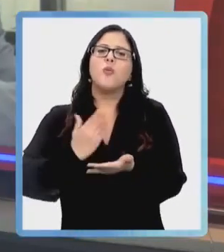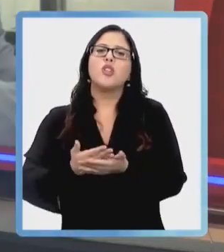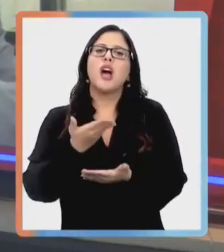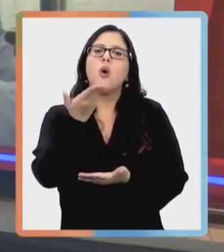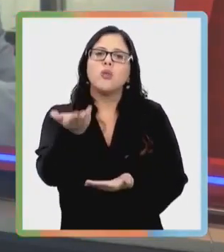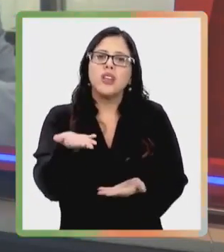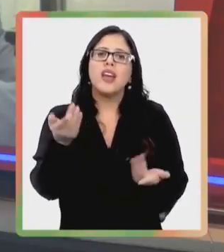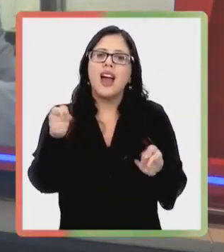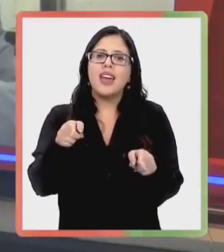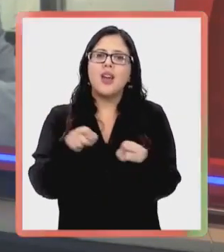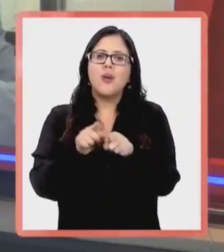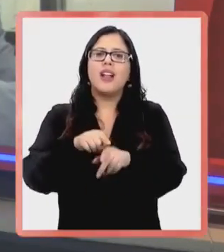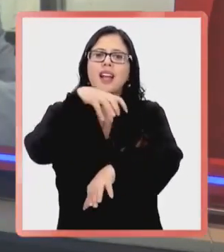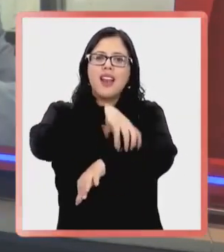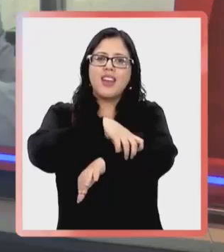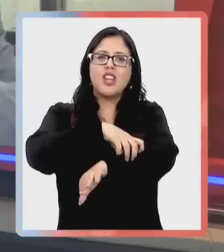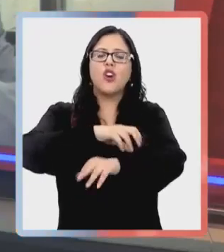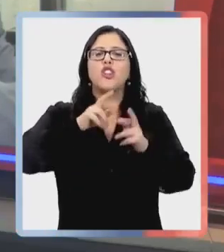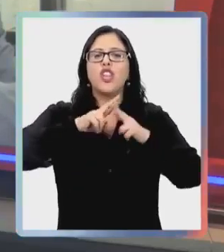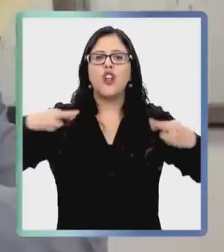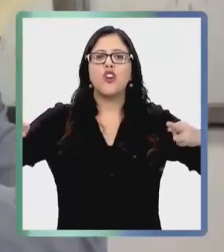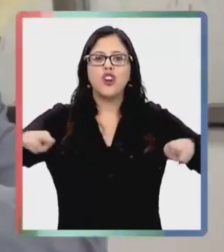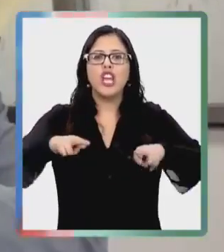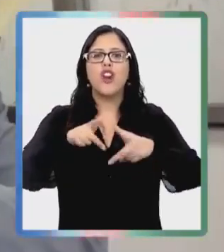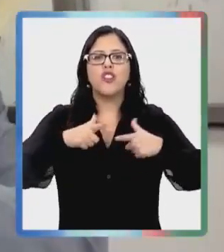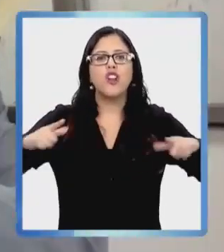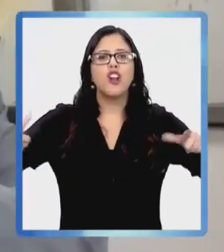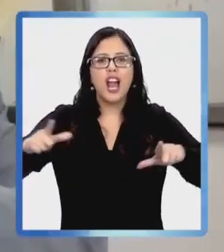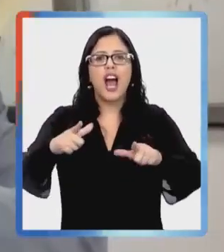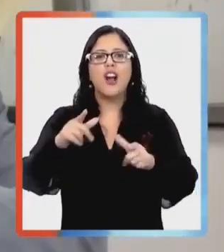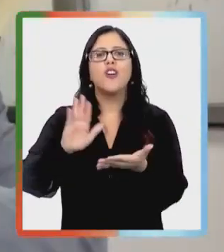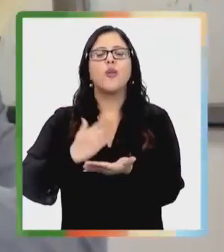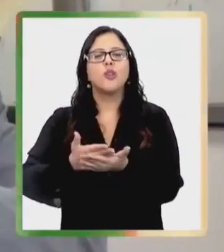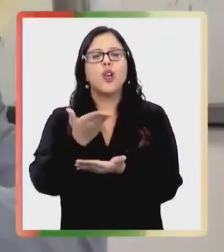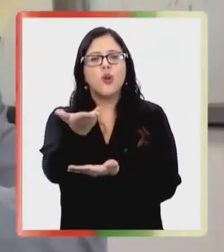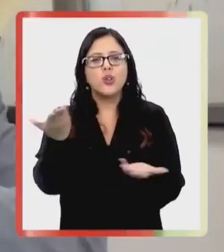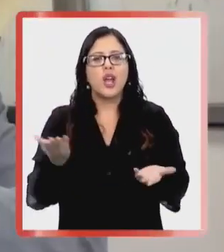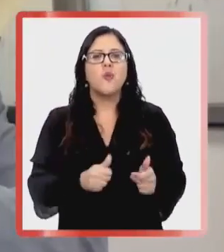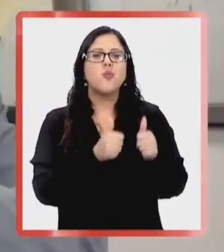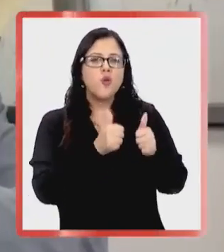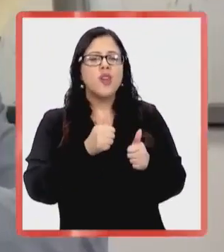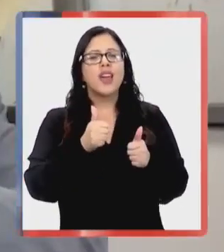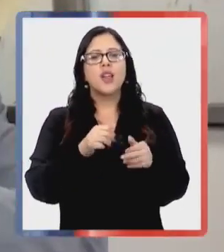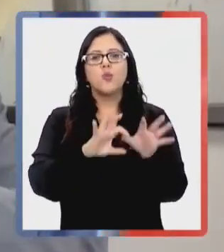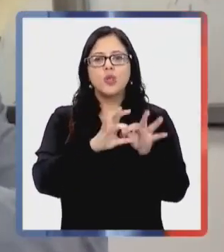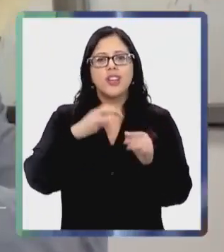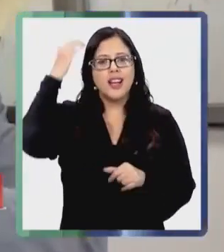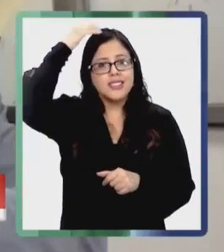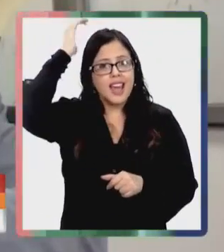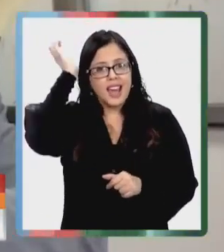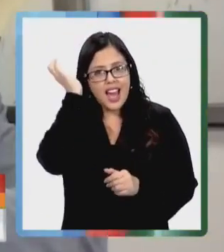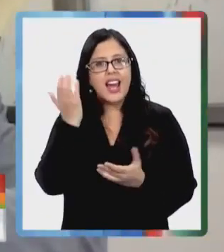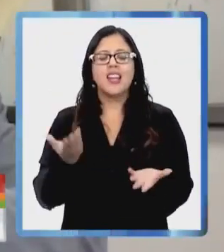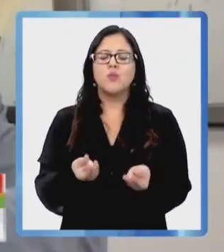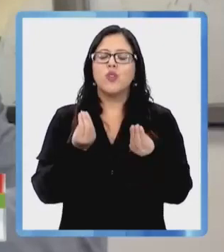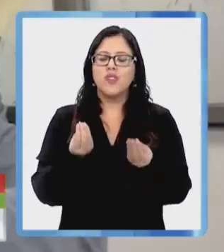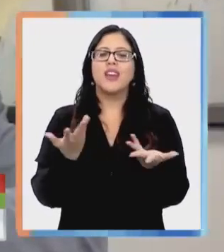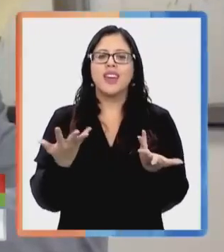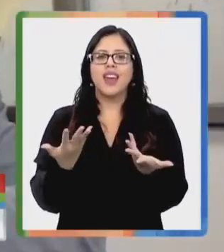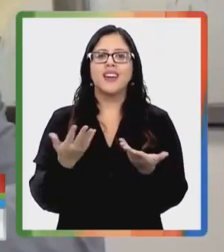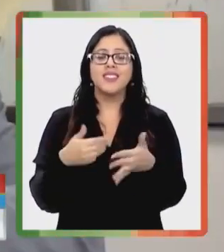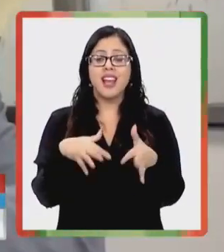los ríos y la región de los lagos, su tierra natal. ¿Cómo está? Muy bien, muchas gracias, Scarlett. Un gusto estar con usted este